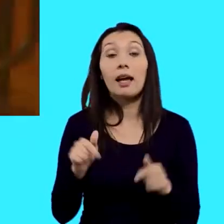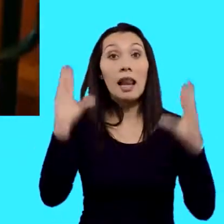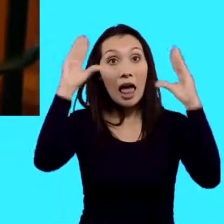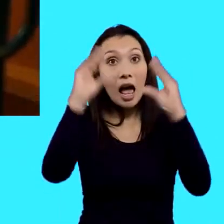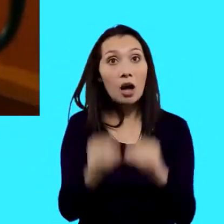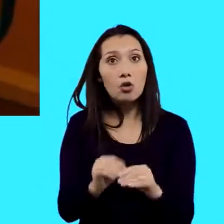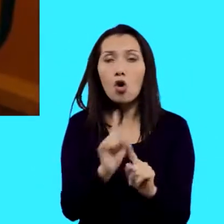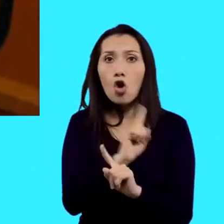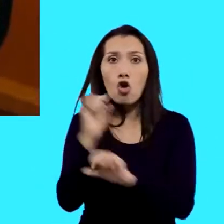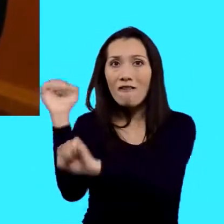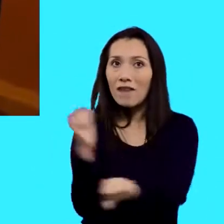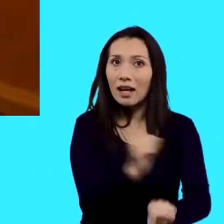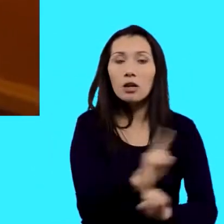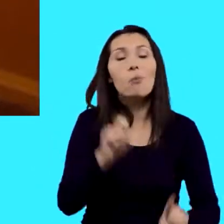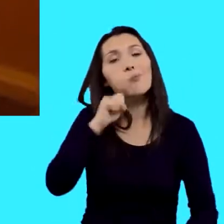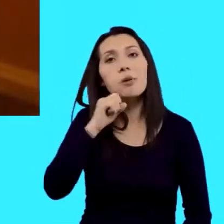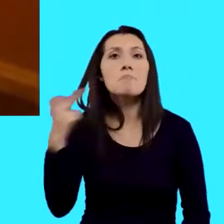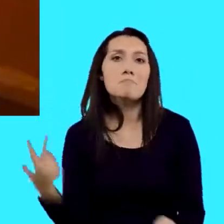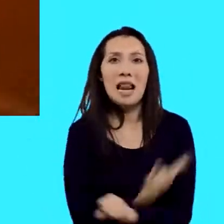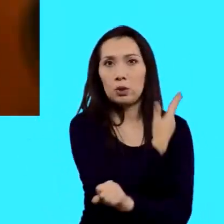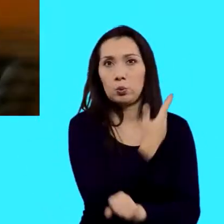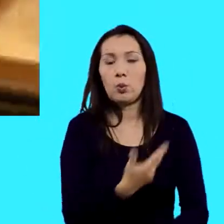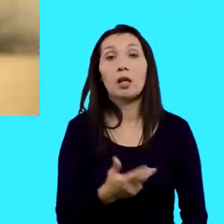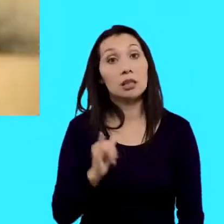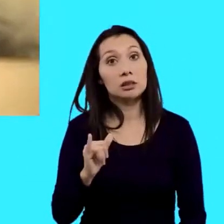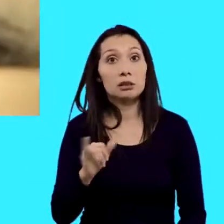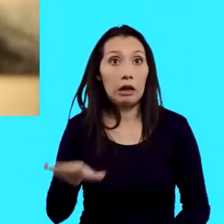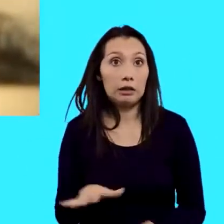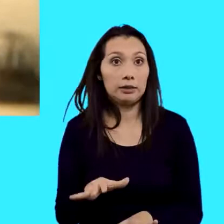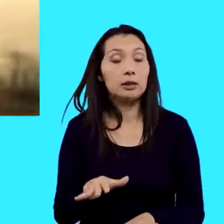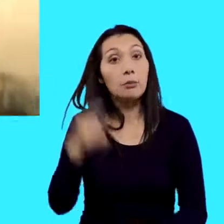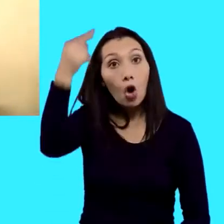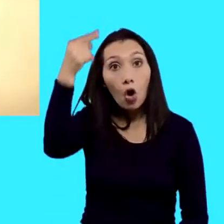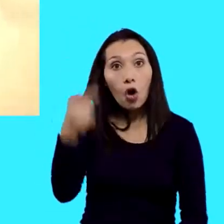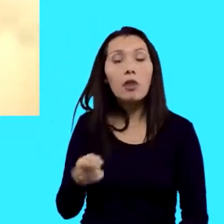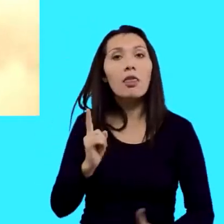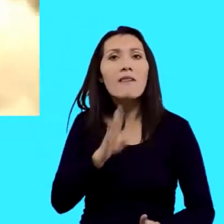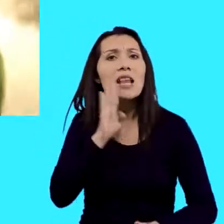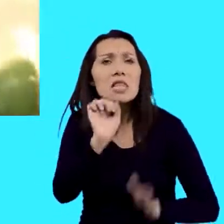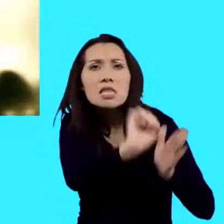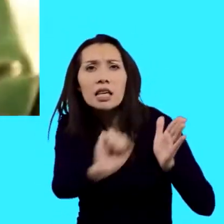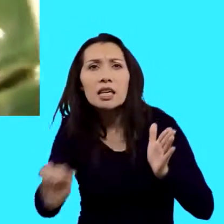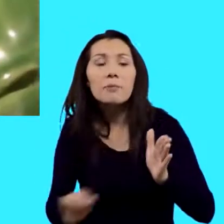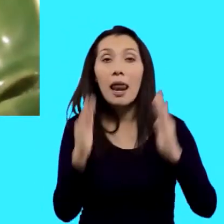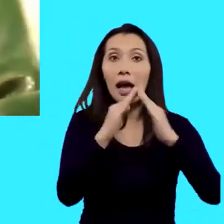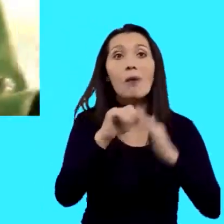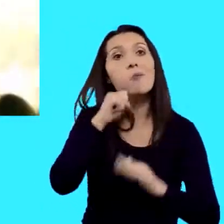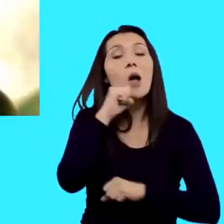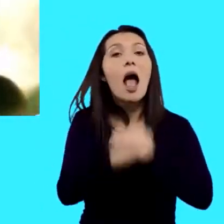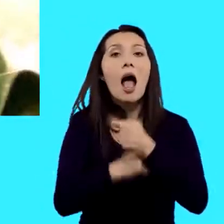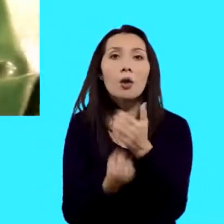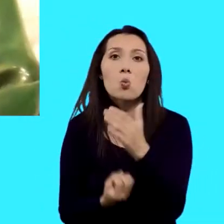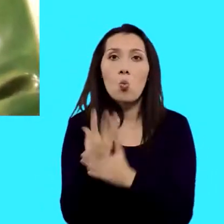la noche no hay que barrer y eso significa mala suerte si se hace. Por el día hay que limpiar la casa,